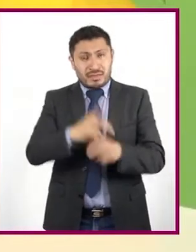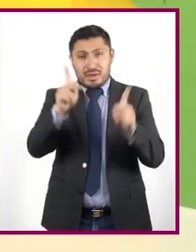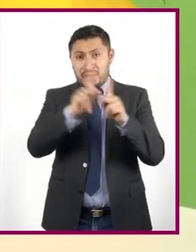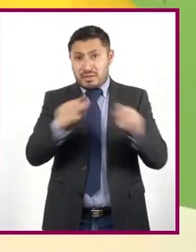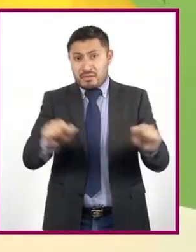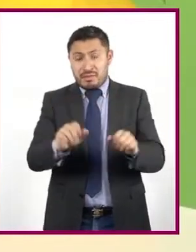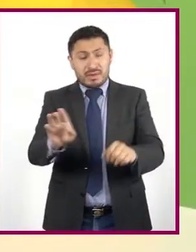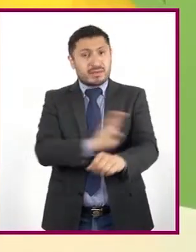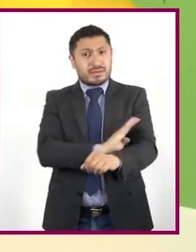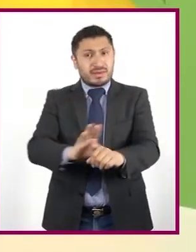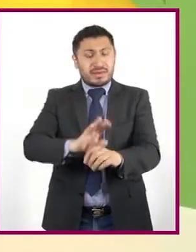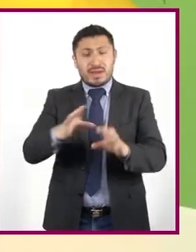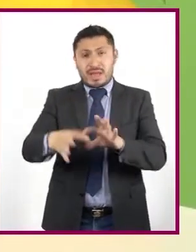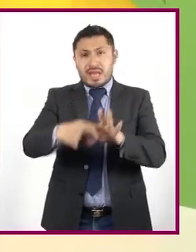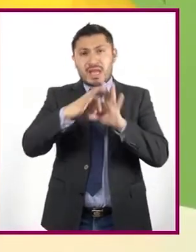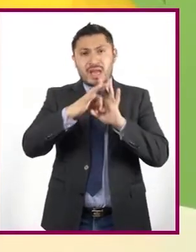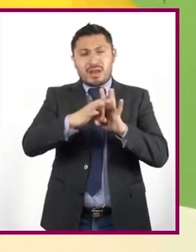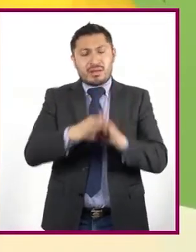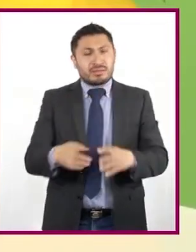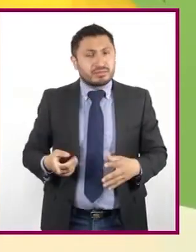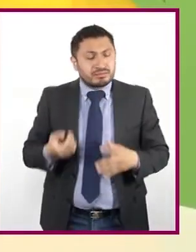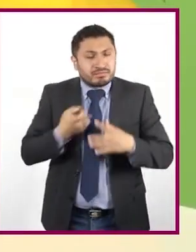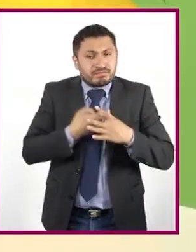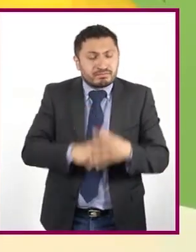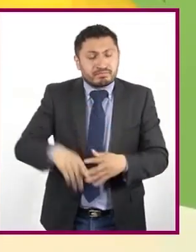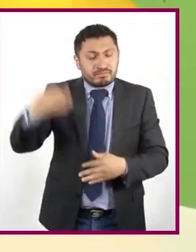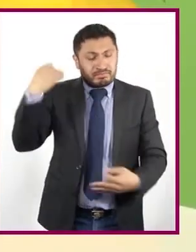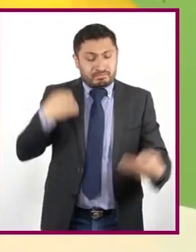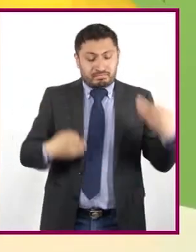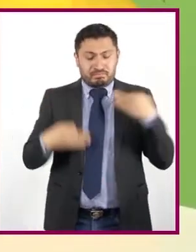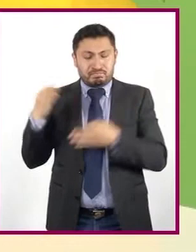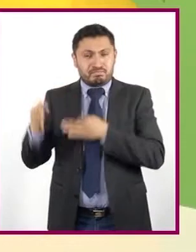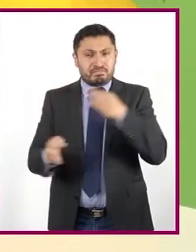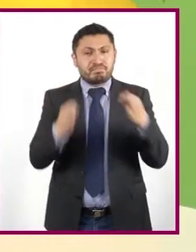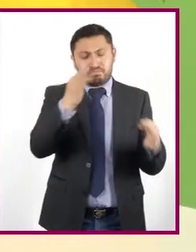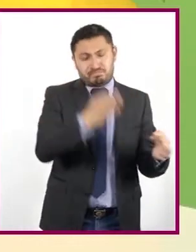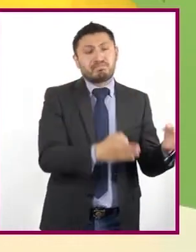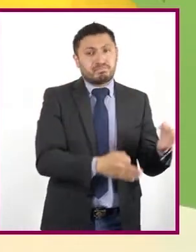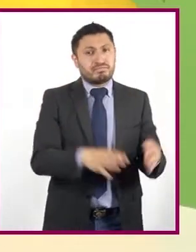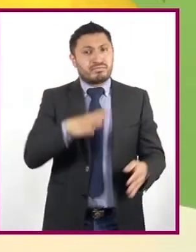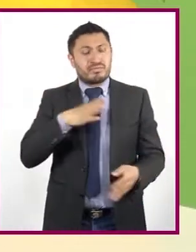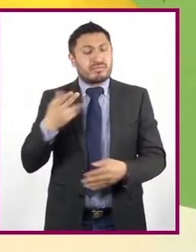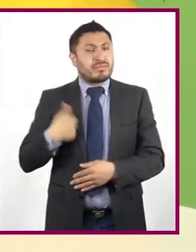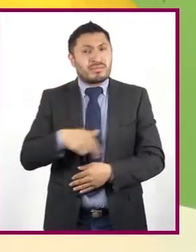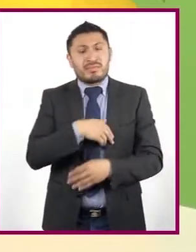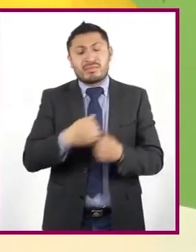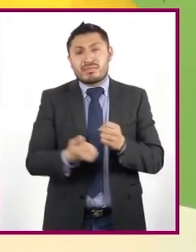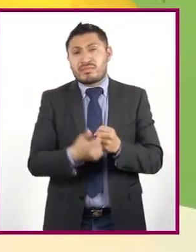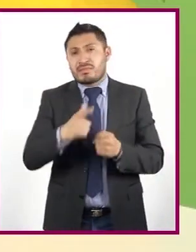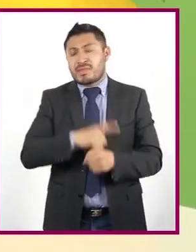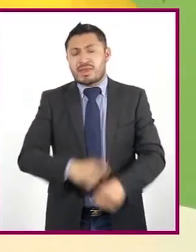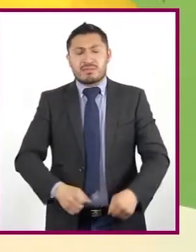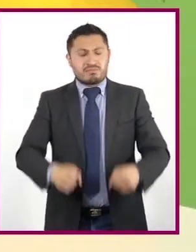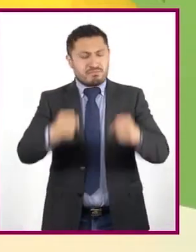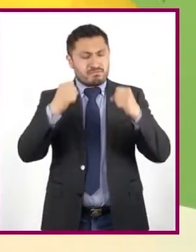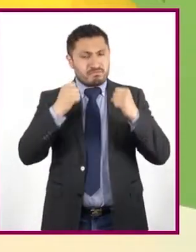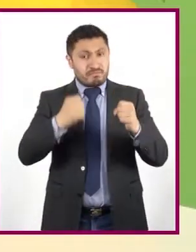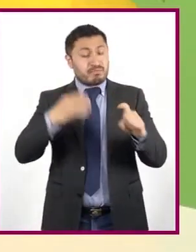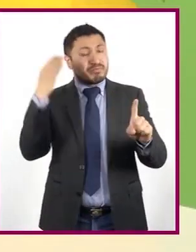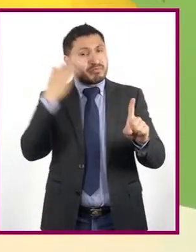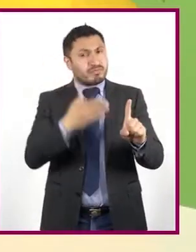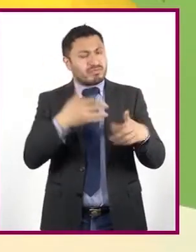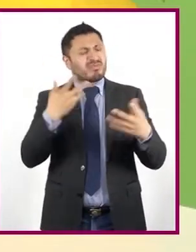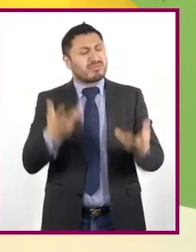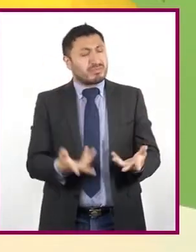bienestar. La unión que surge de aceptarnos unos a otros nos hace una sociedad más fuerte. Por eso,